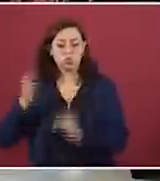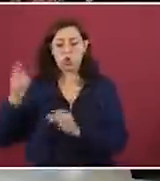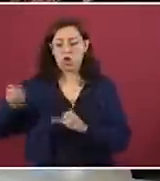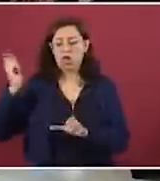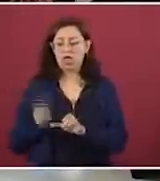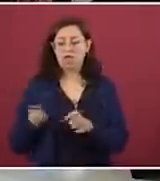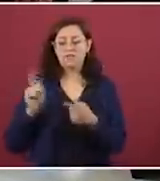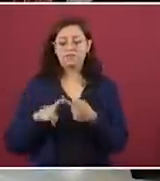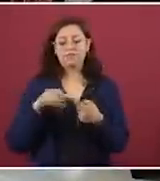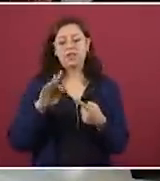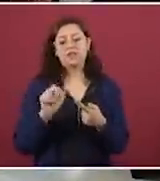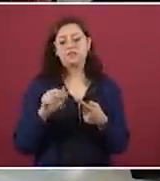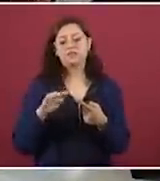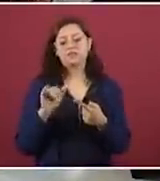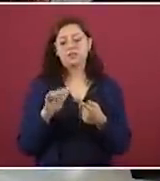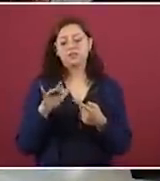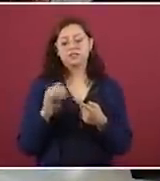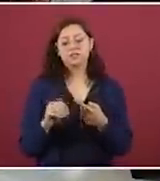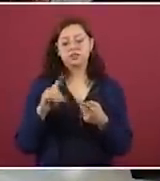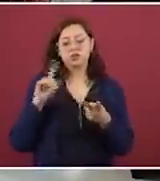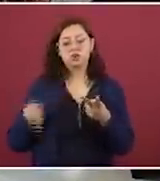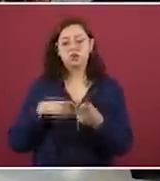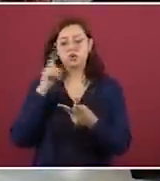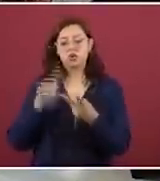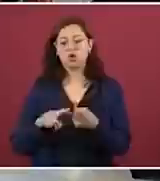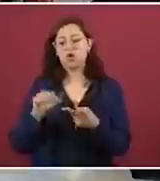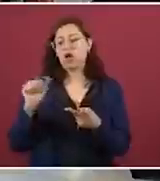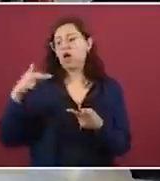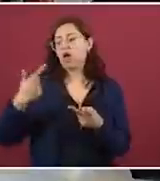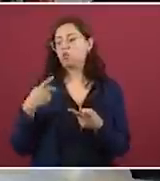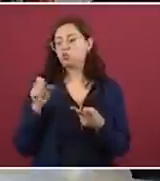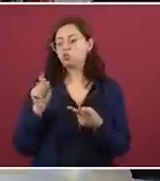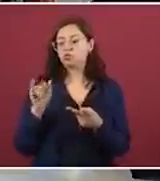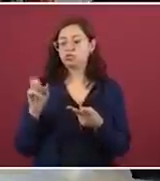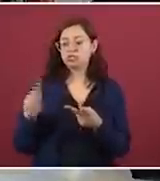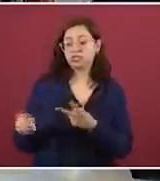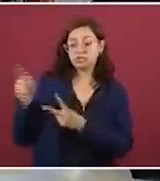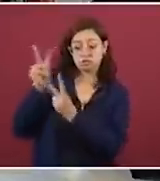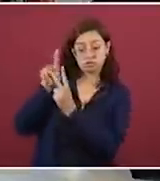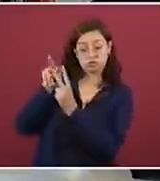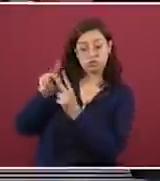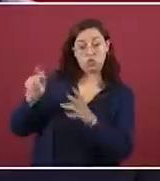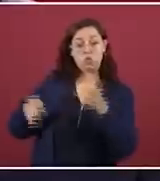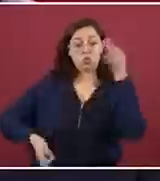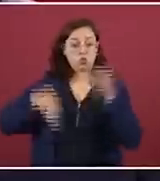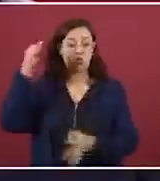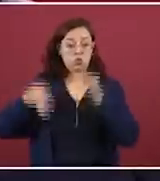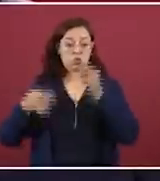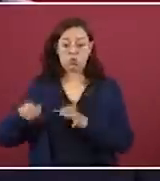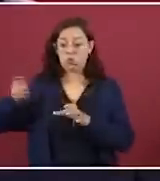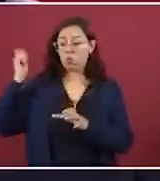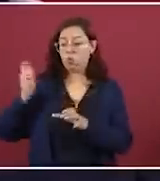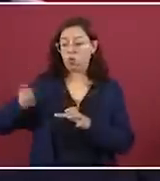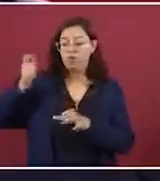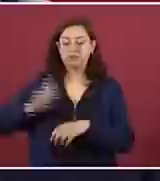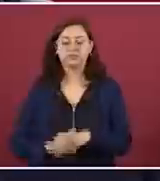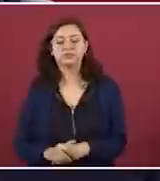Francisco Gorka Migoni y Goncile y Agustín Tello, pues obviamente les